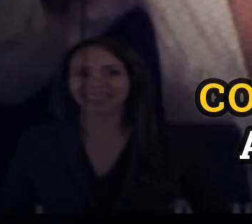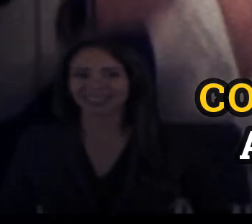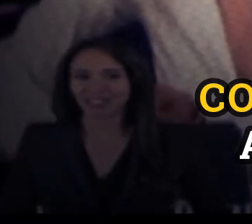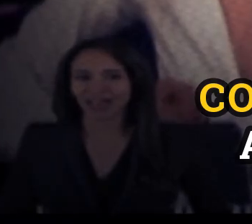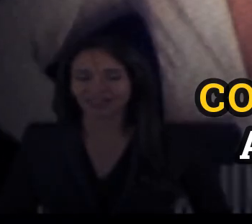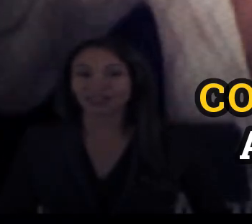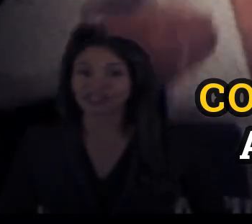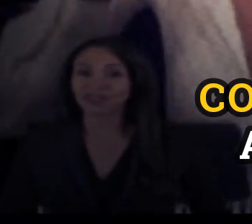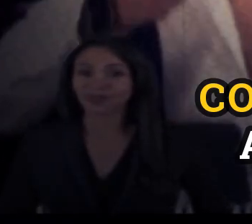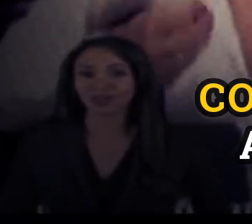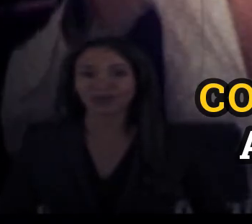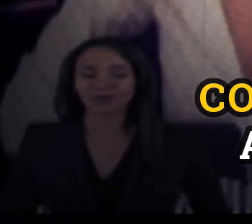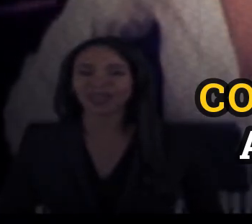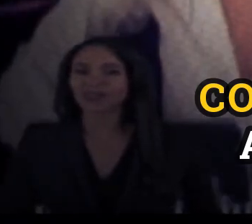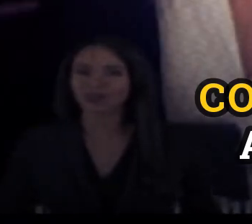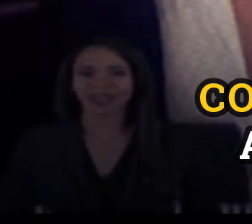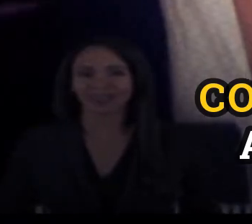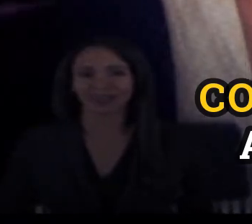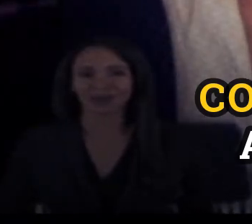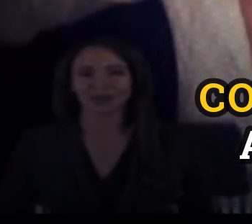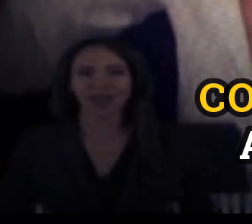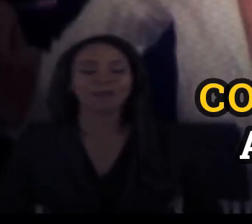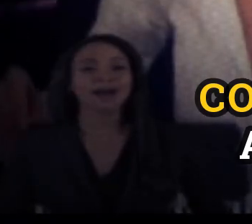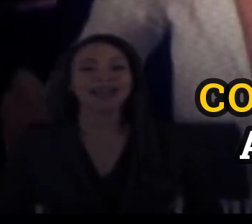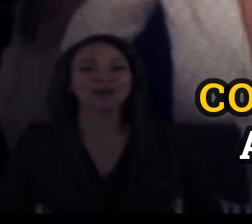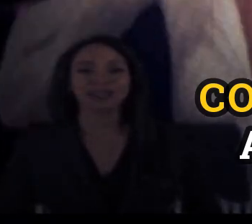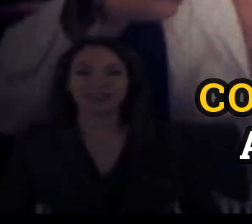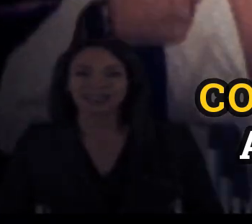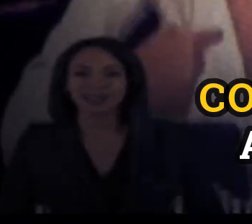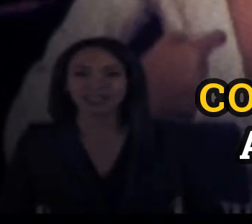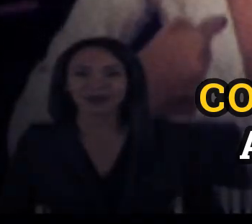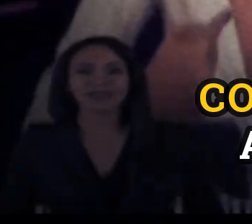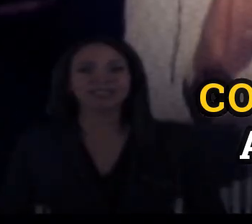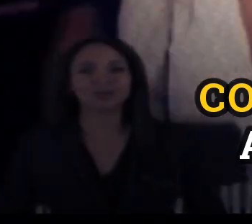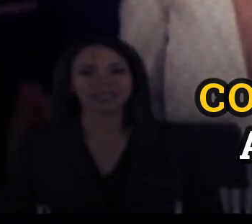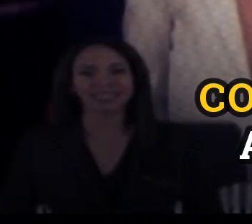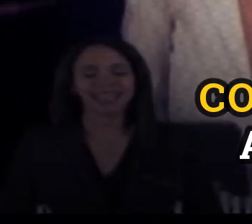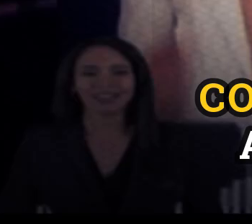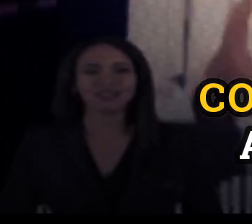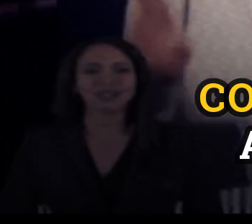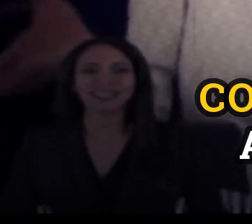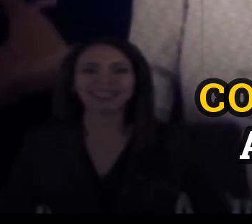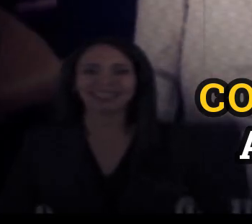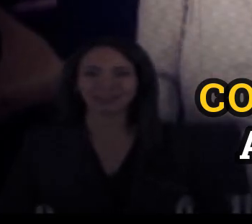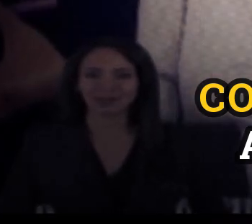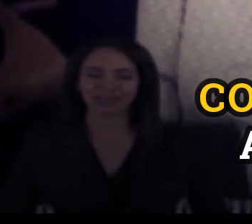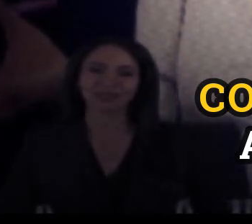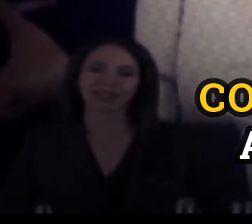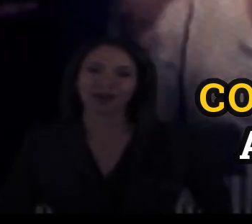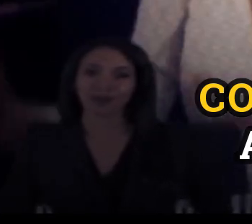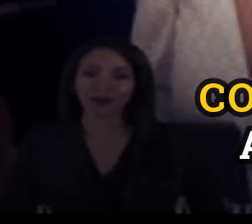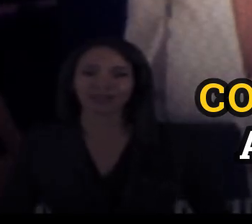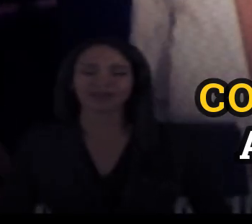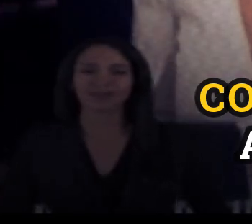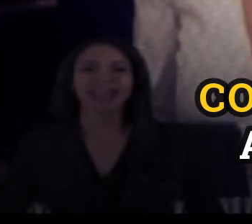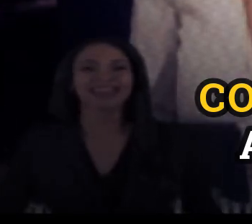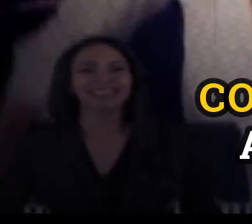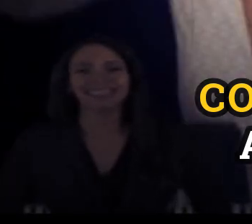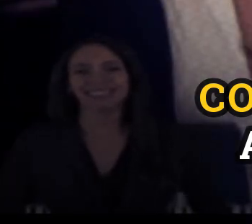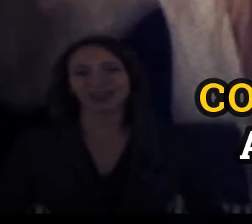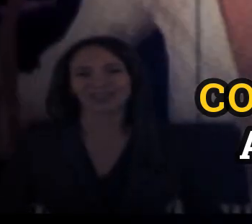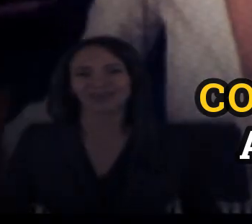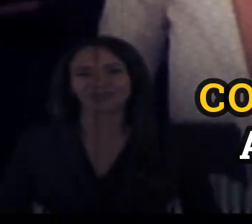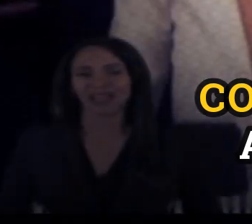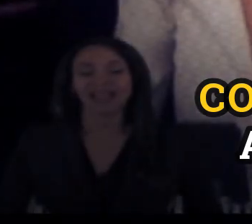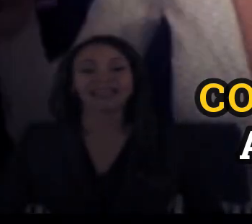me da bronca me indigna porque con tu plata tú haces lo que quieres pero esta no es la plata de ellos es es nuestra plata dónde se ha visto yo no estoy en planilla acá por ejemplo y me paga un seguro